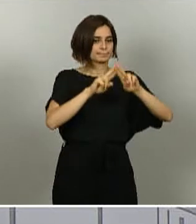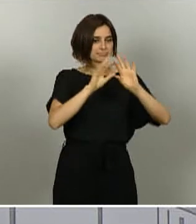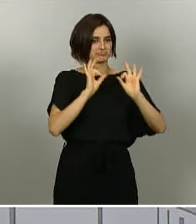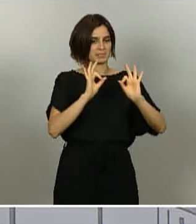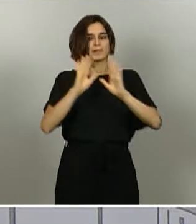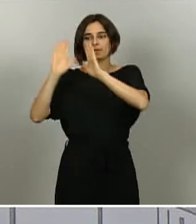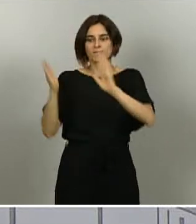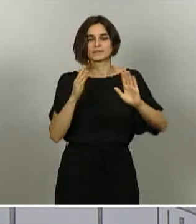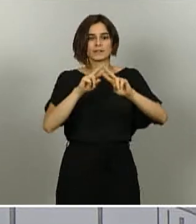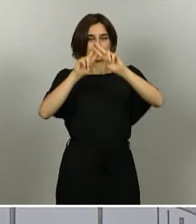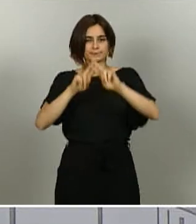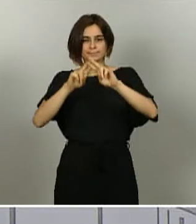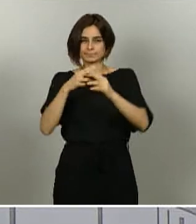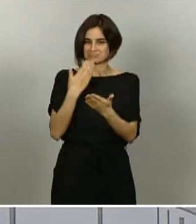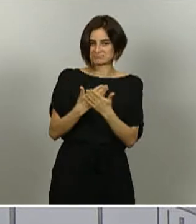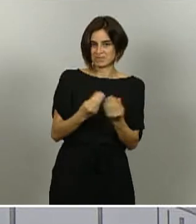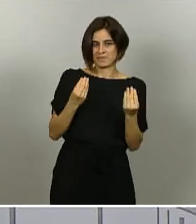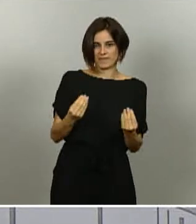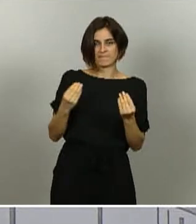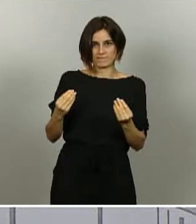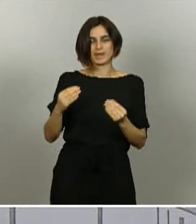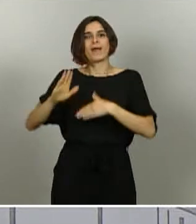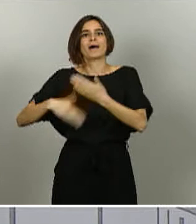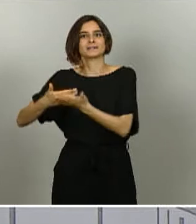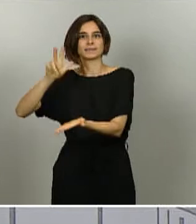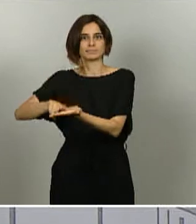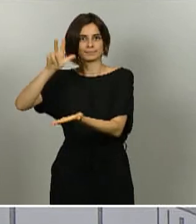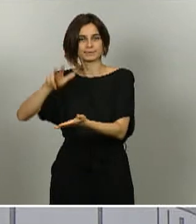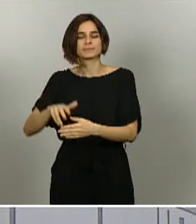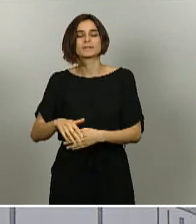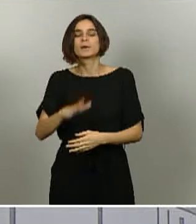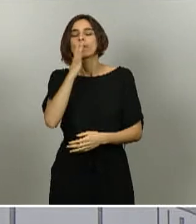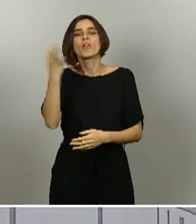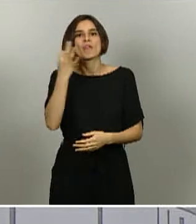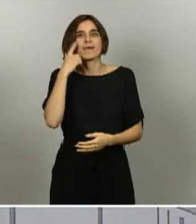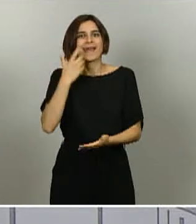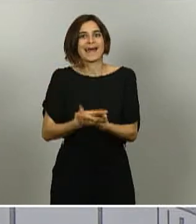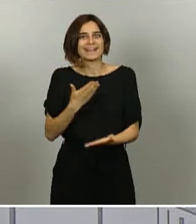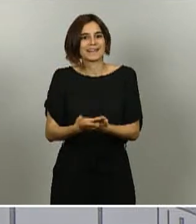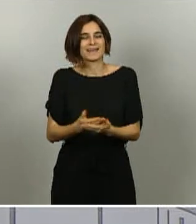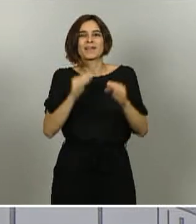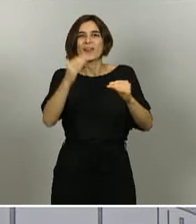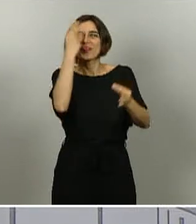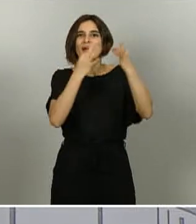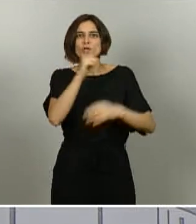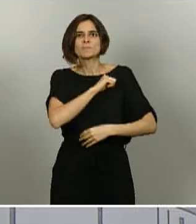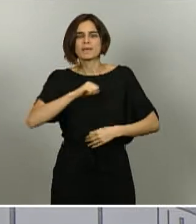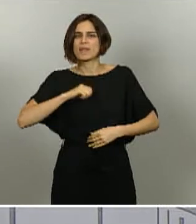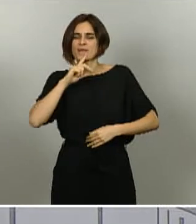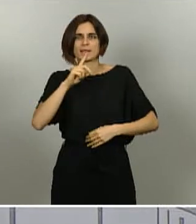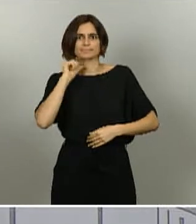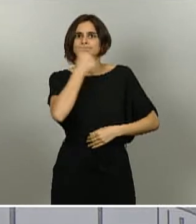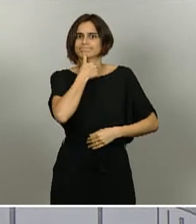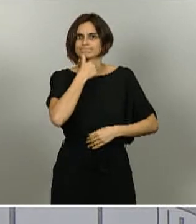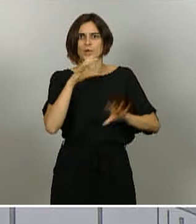lado, muy bien todos los asuntos relacionados con la privacidad, los datos personales, etcétera, y por otro lado tienen